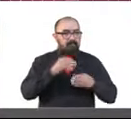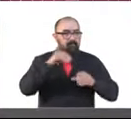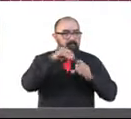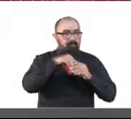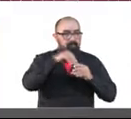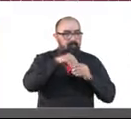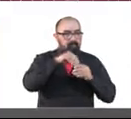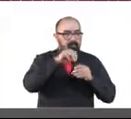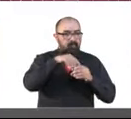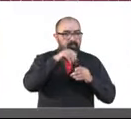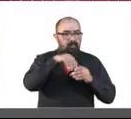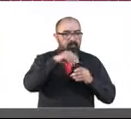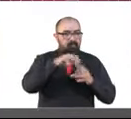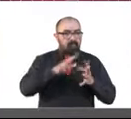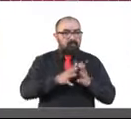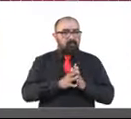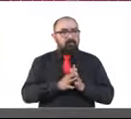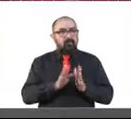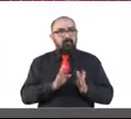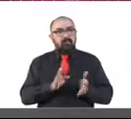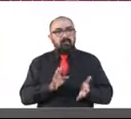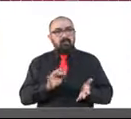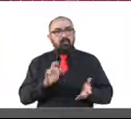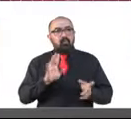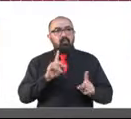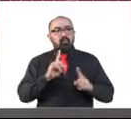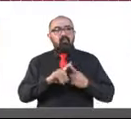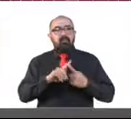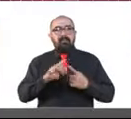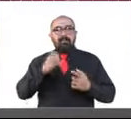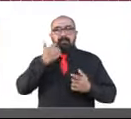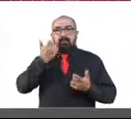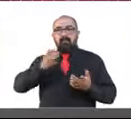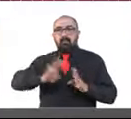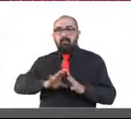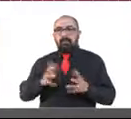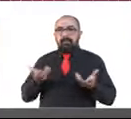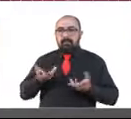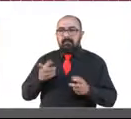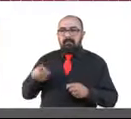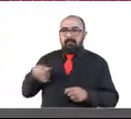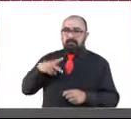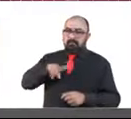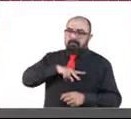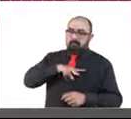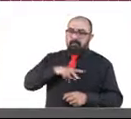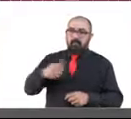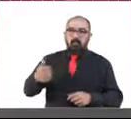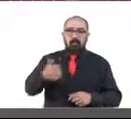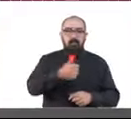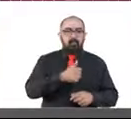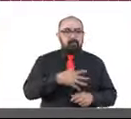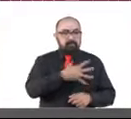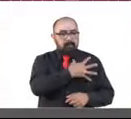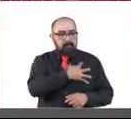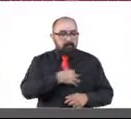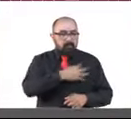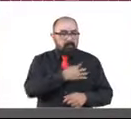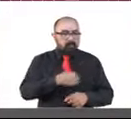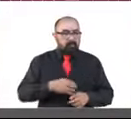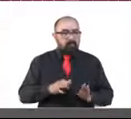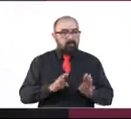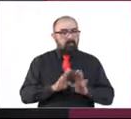hacia dónde queremos ir, hacia dónde queremos que vayan nuestros hijos. Y bueno, pues todo lo que queremos es que vayan